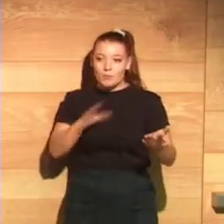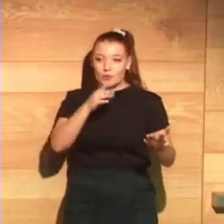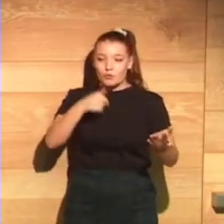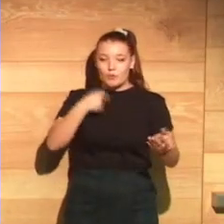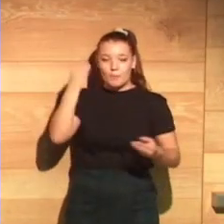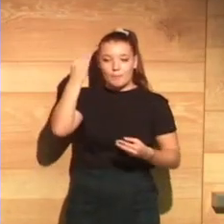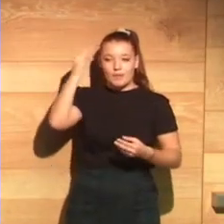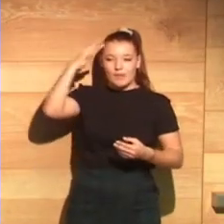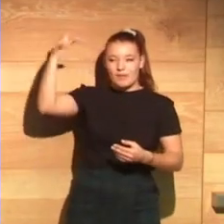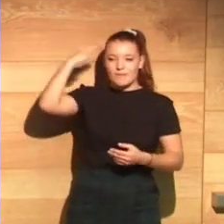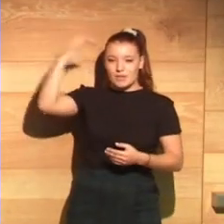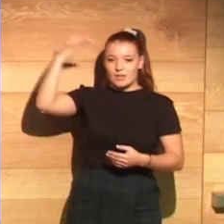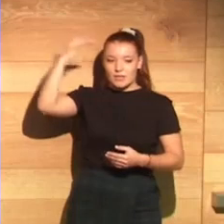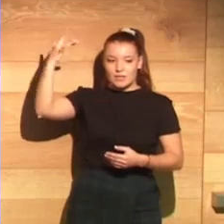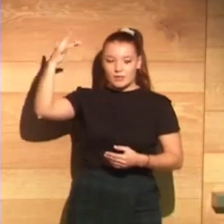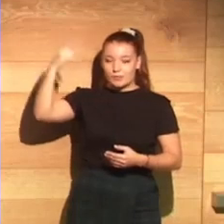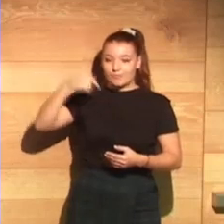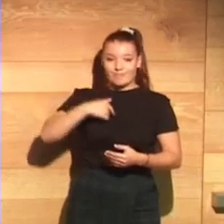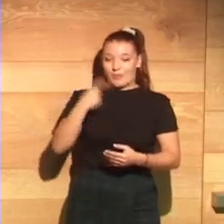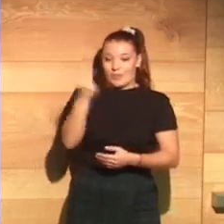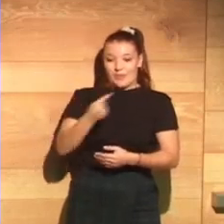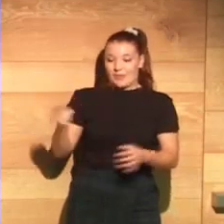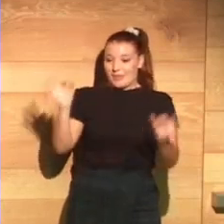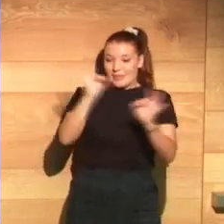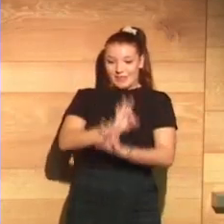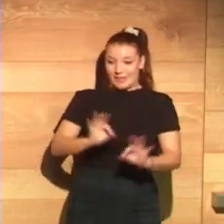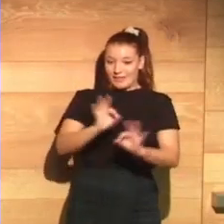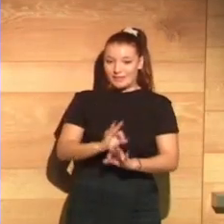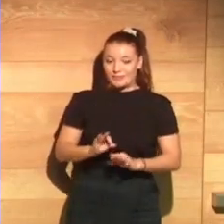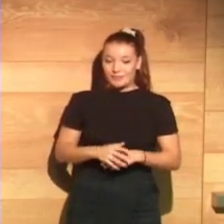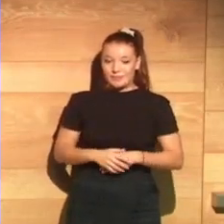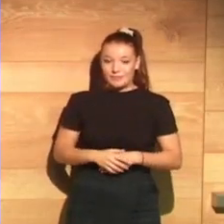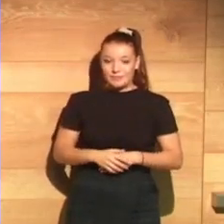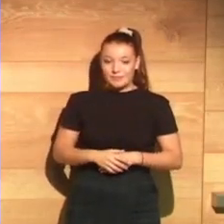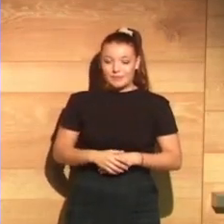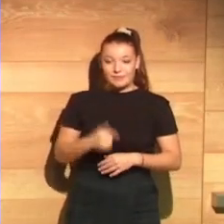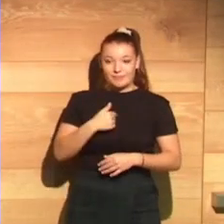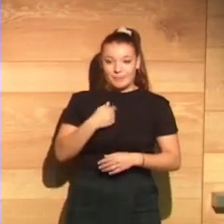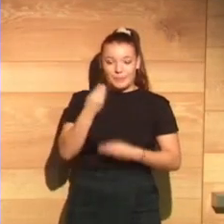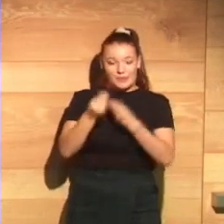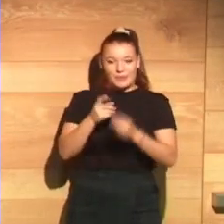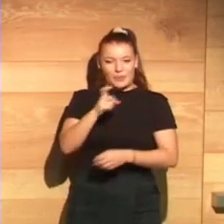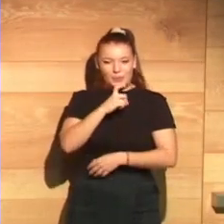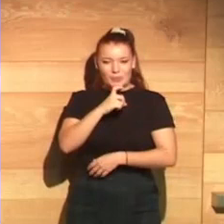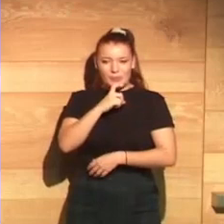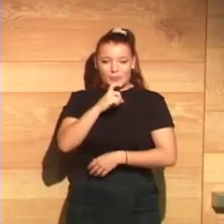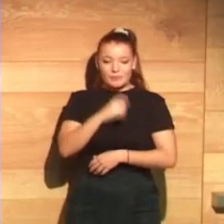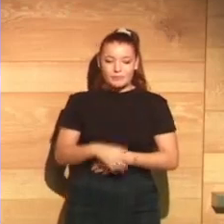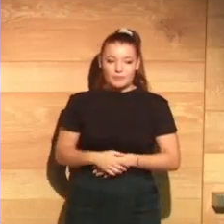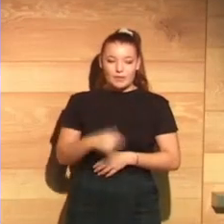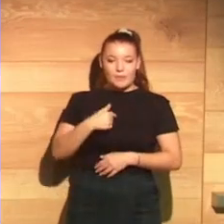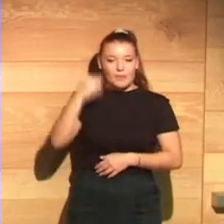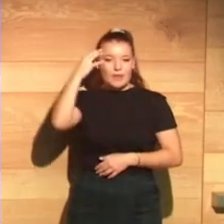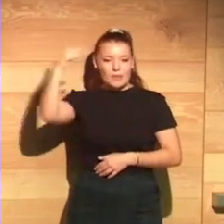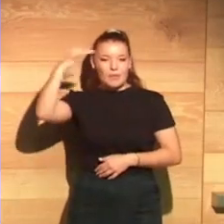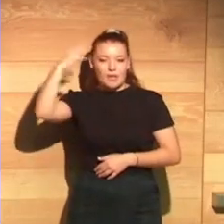Porque claro, yo me imagino, bueno, yo porque hago un 6 y un 4, así te lo digo, entonces hubiera sido fino hacer esto. Pero claro,